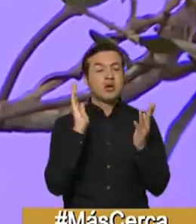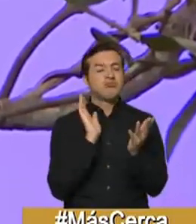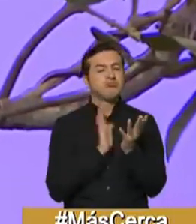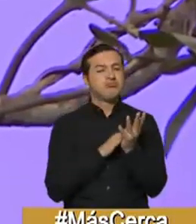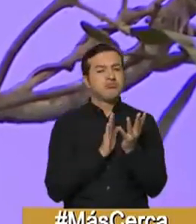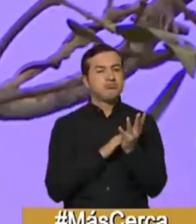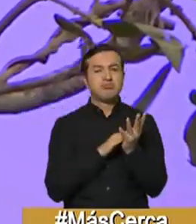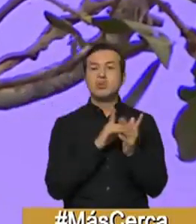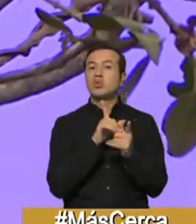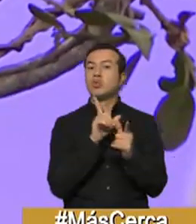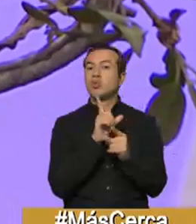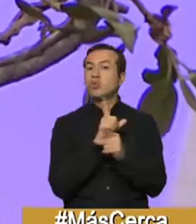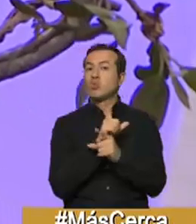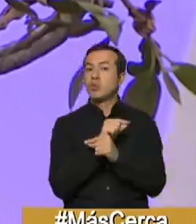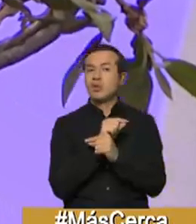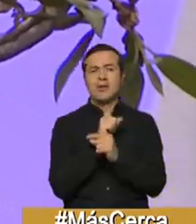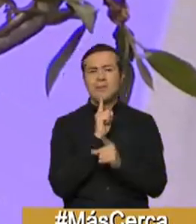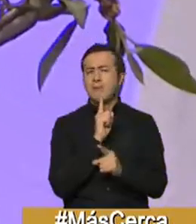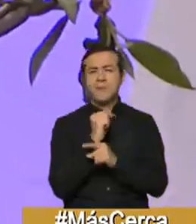Twitter.